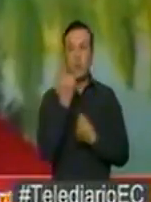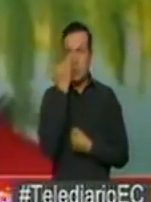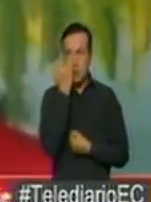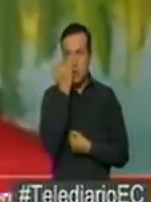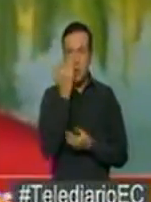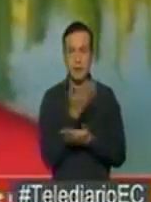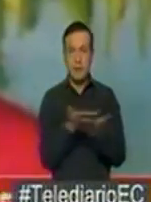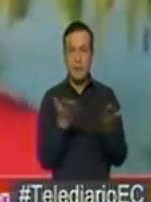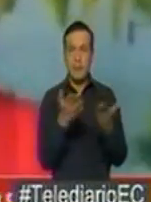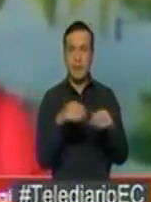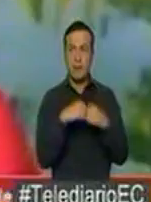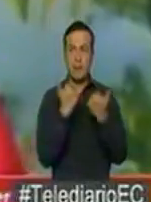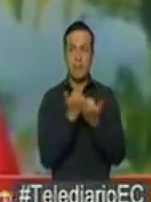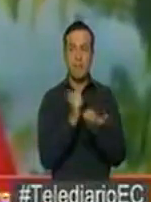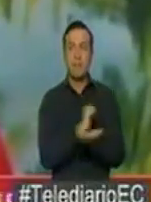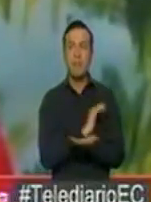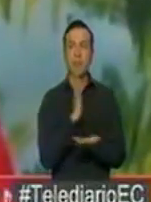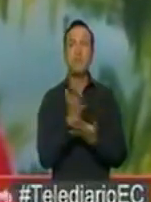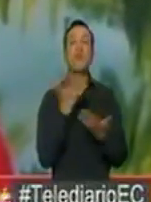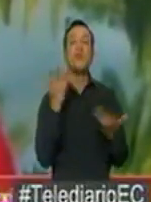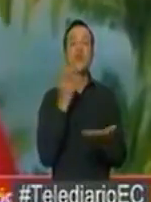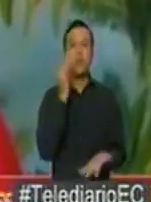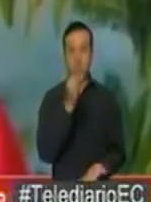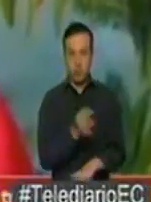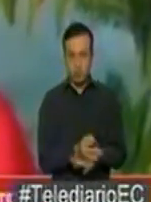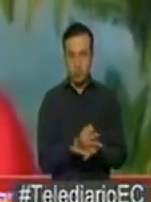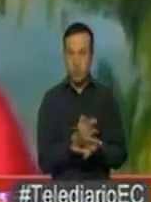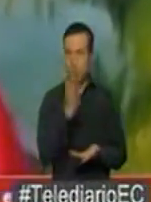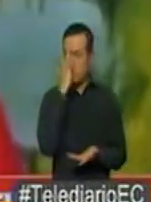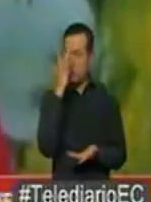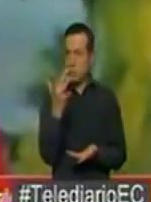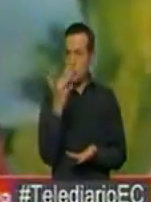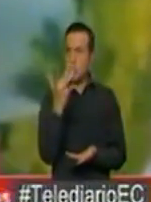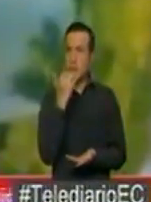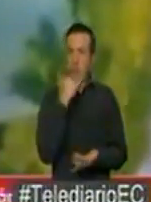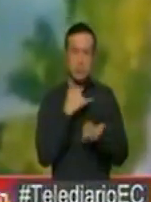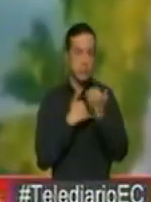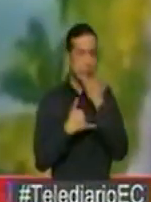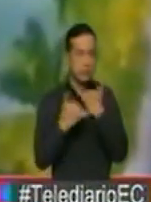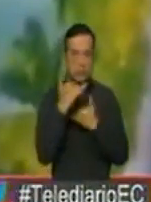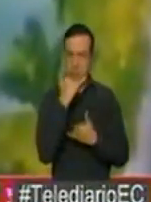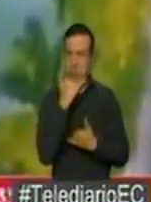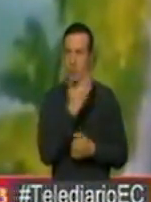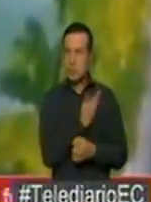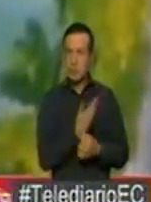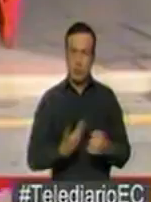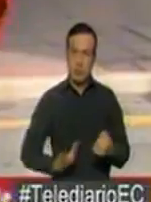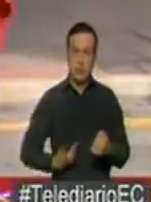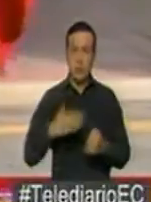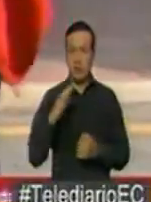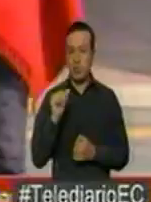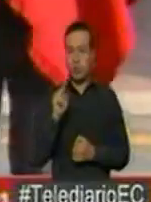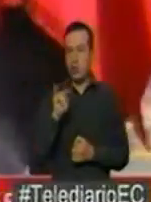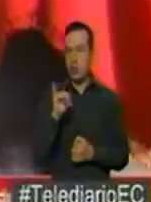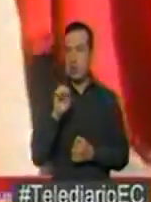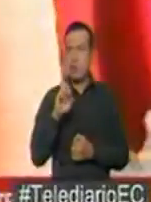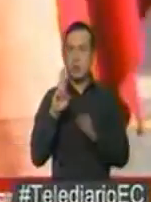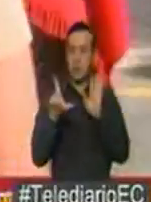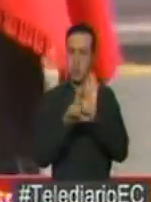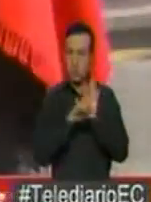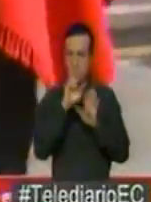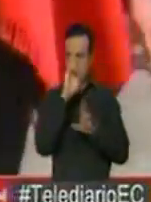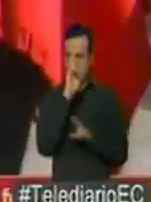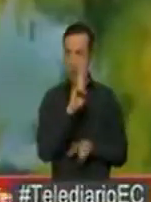en una asamblea desarrollada en Cotopaxi, al considerar que existe un desconocimiento del presidente de la CONAIE del marco jurídico